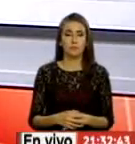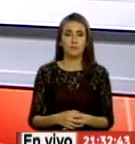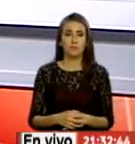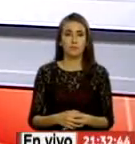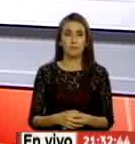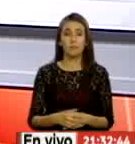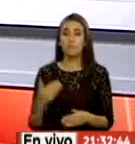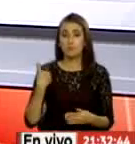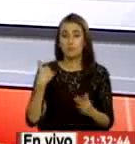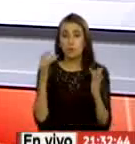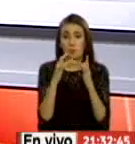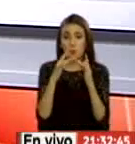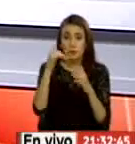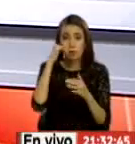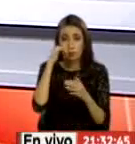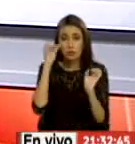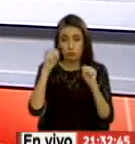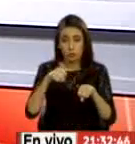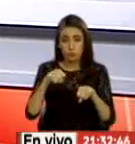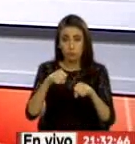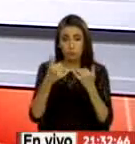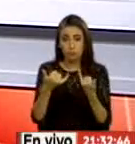¿Tenemos el contacto con el asambleísta?